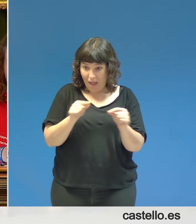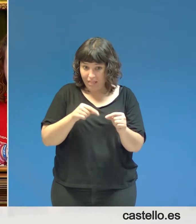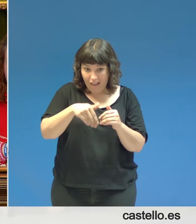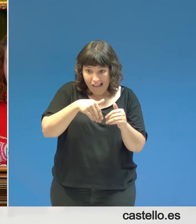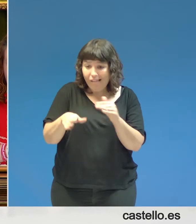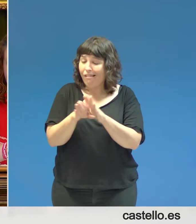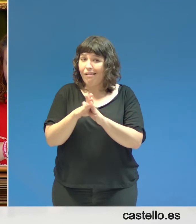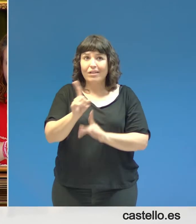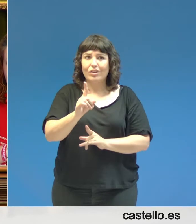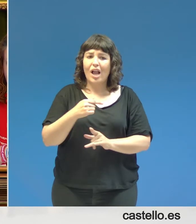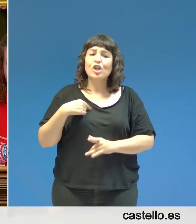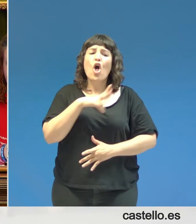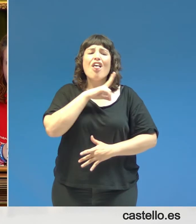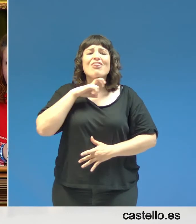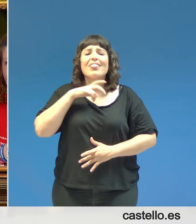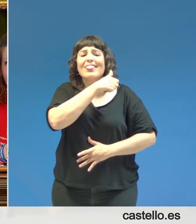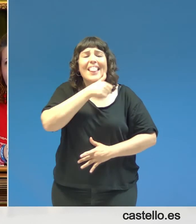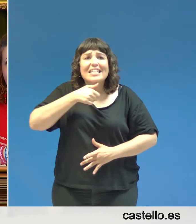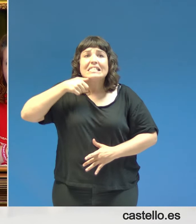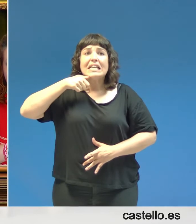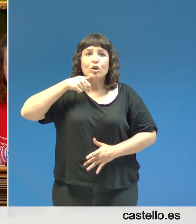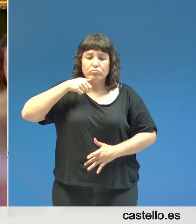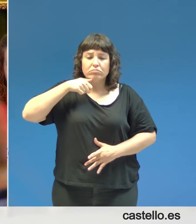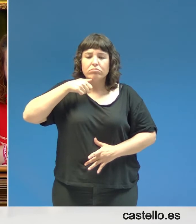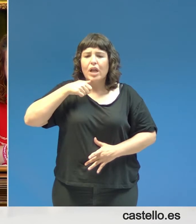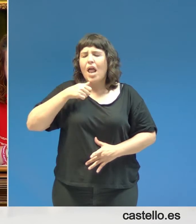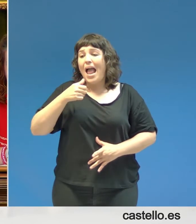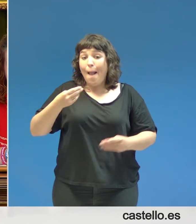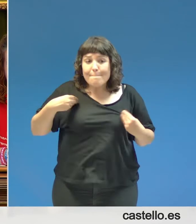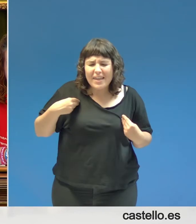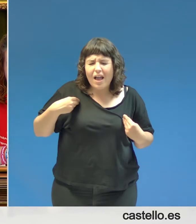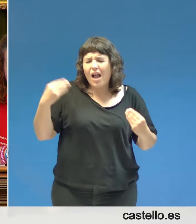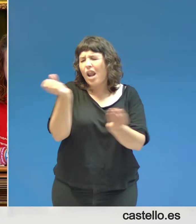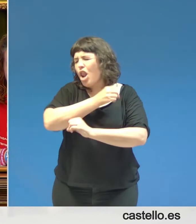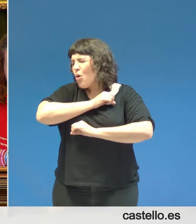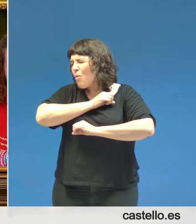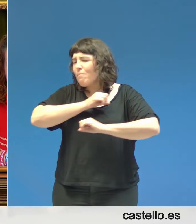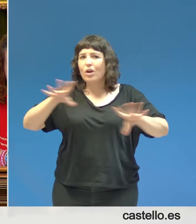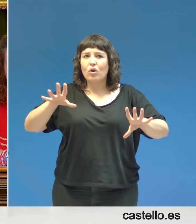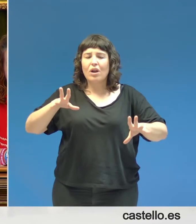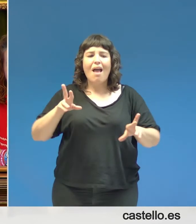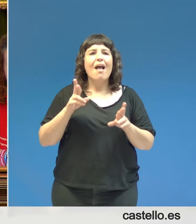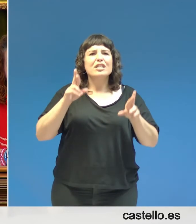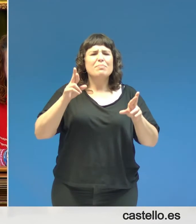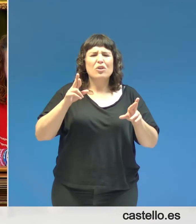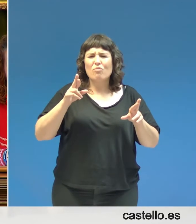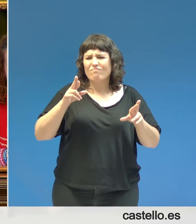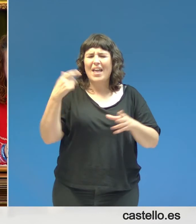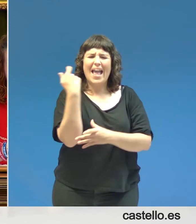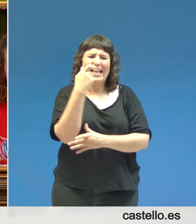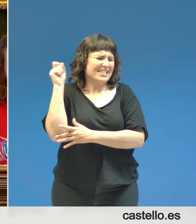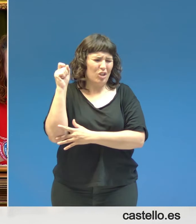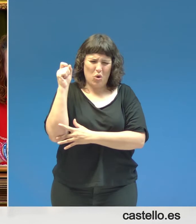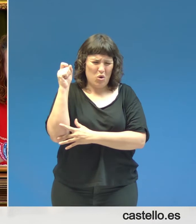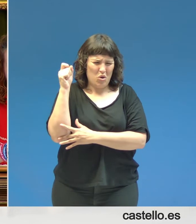os deseo desde lo personal lo mejor en la vida, lo mejor. Que tengáis muchísimos éxitos en vuestra vida